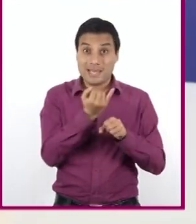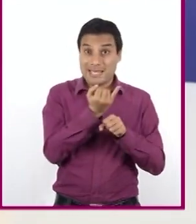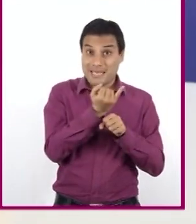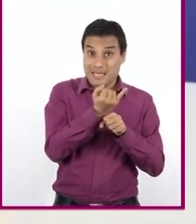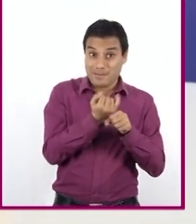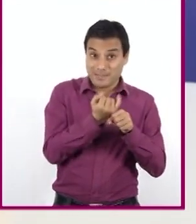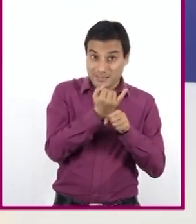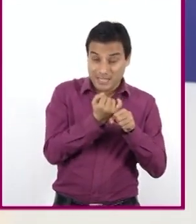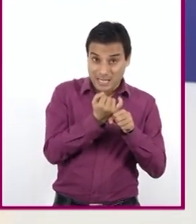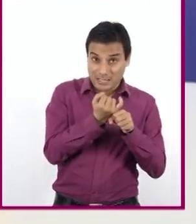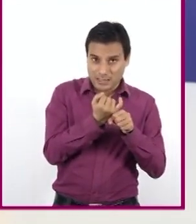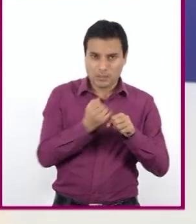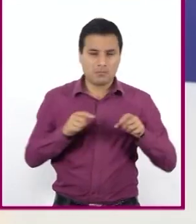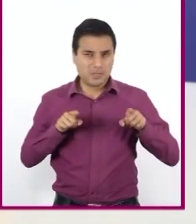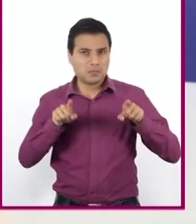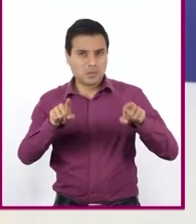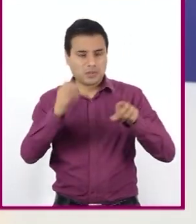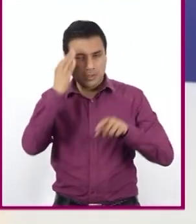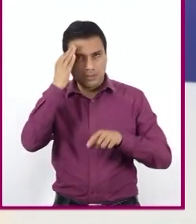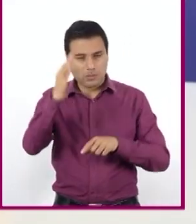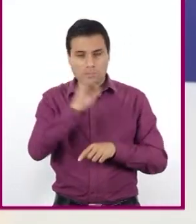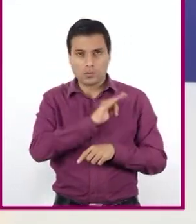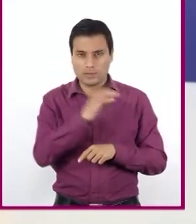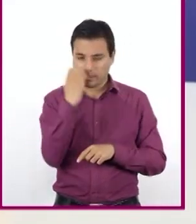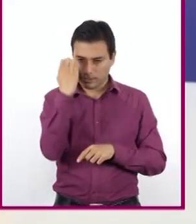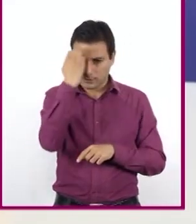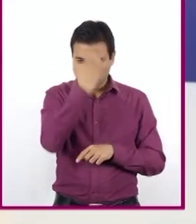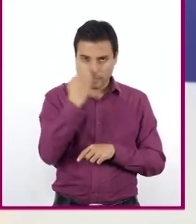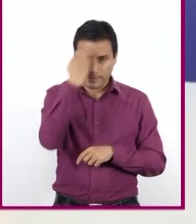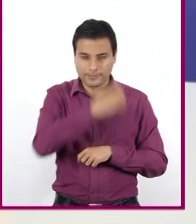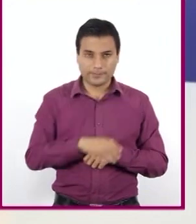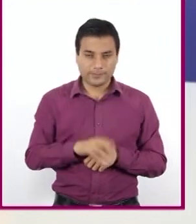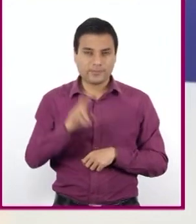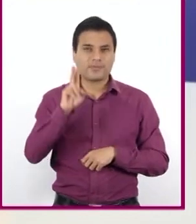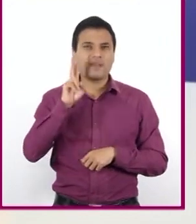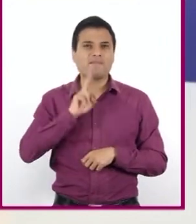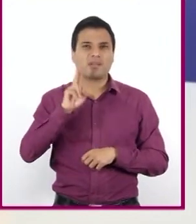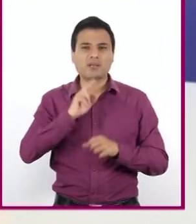la investigación, ello les permitirá identificar lo